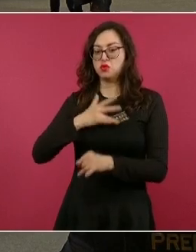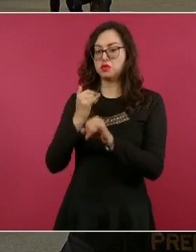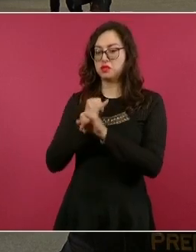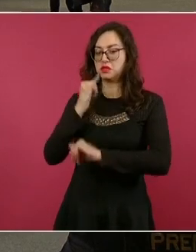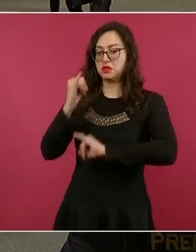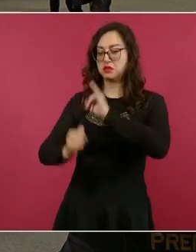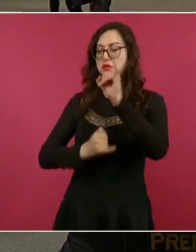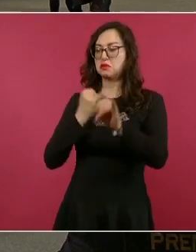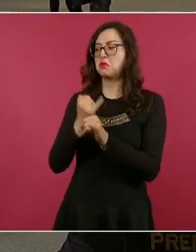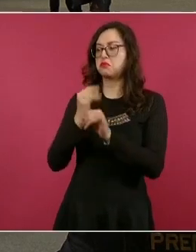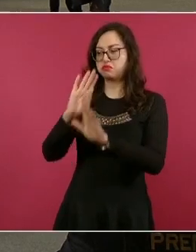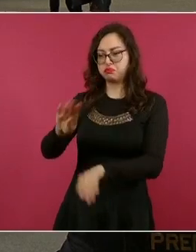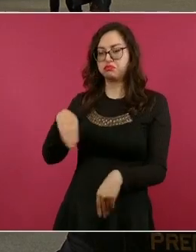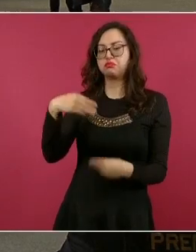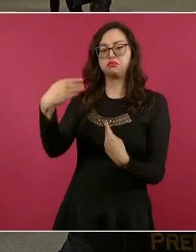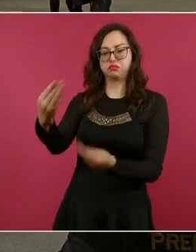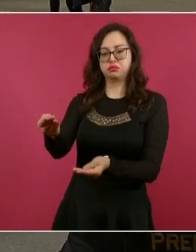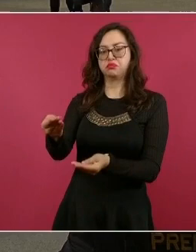Internacional